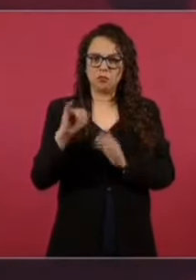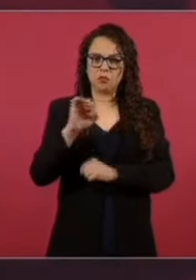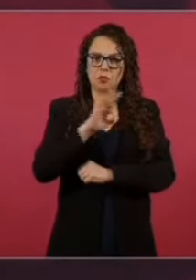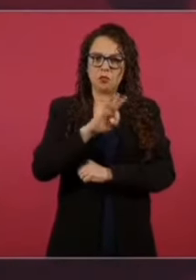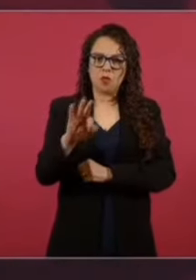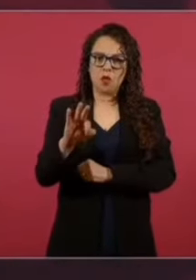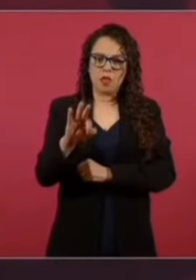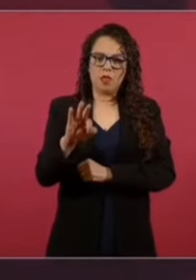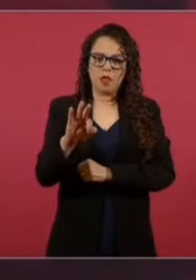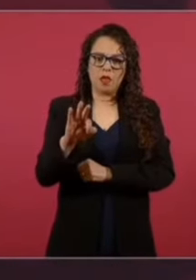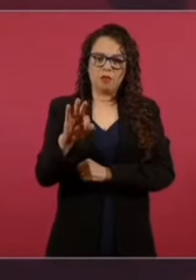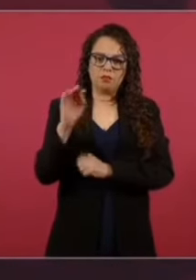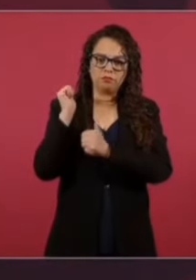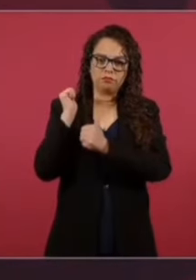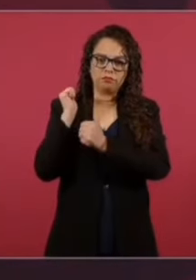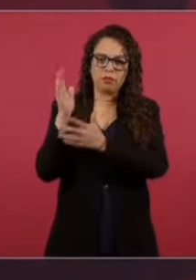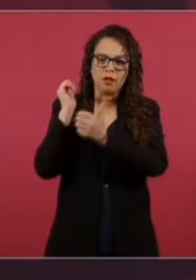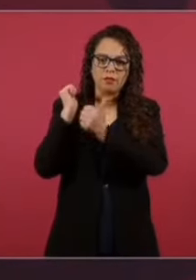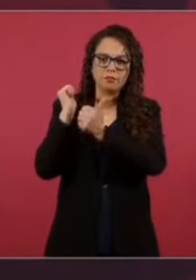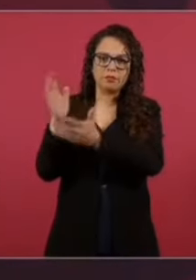importar,